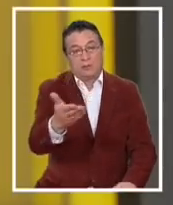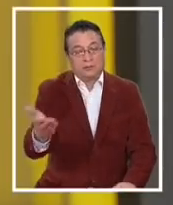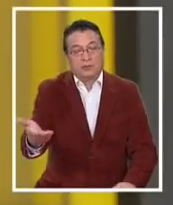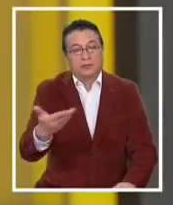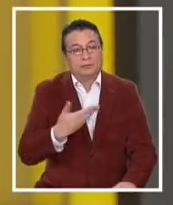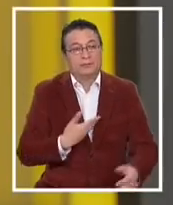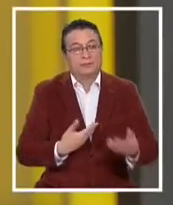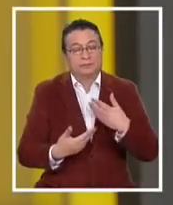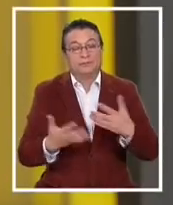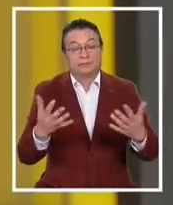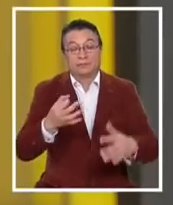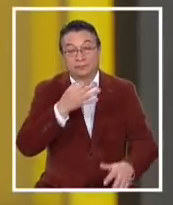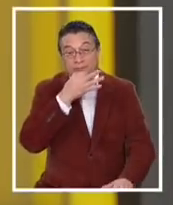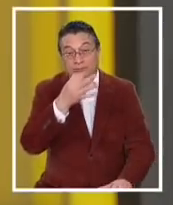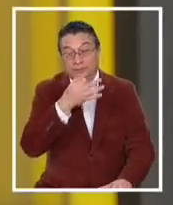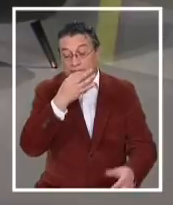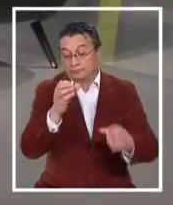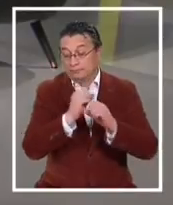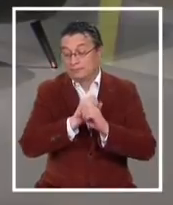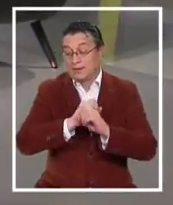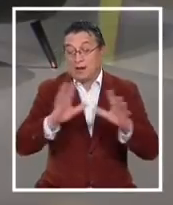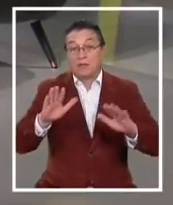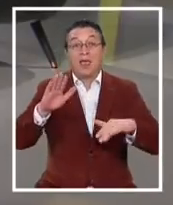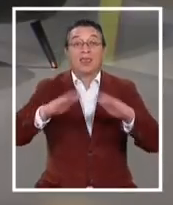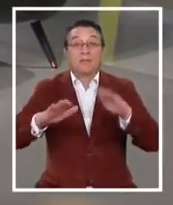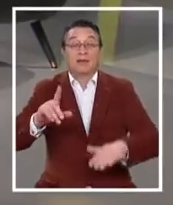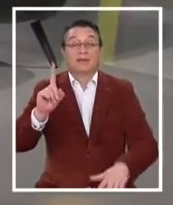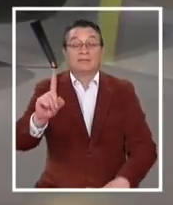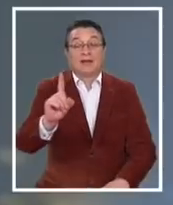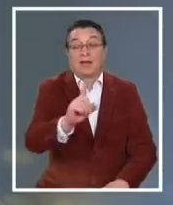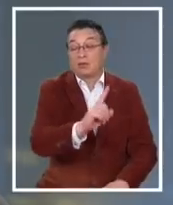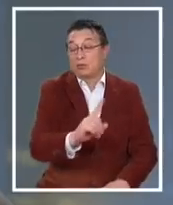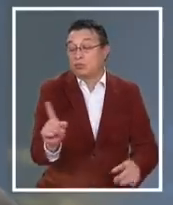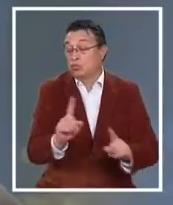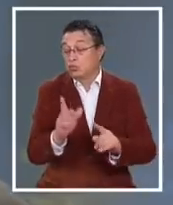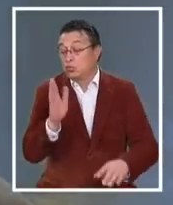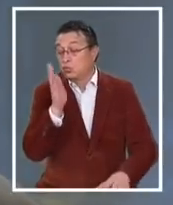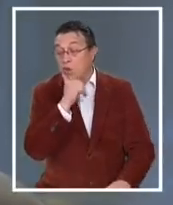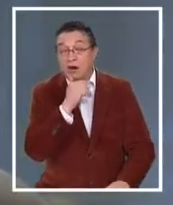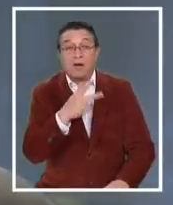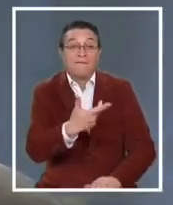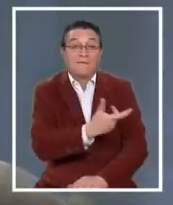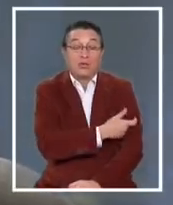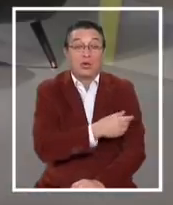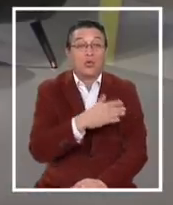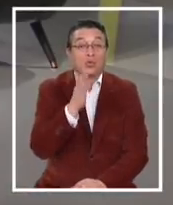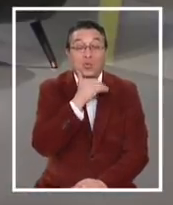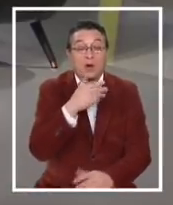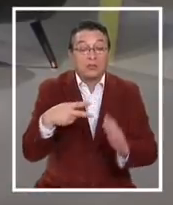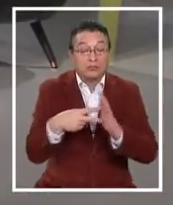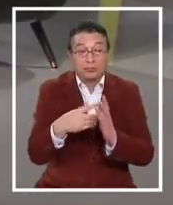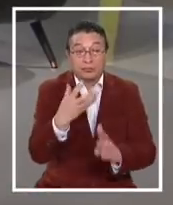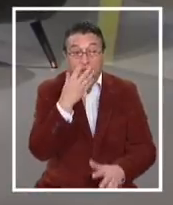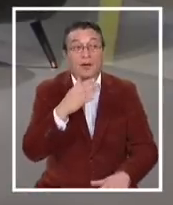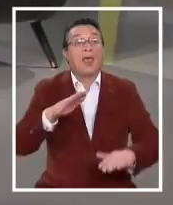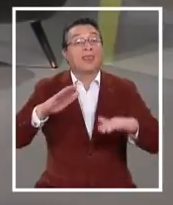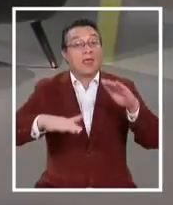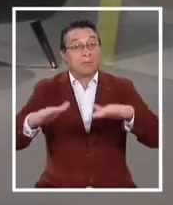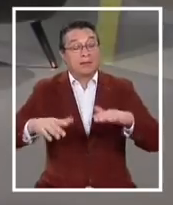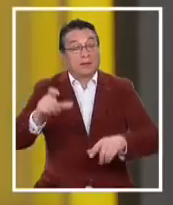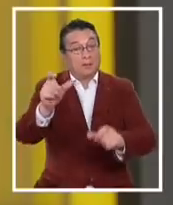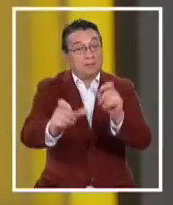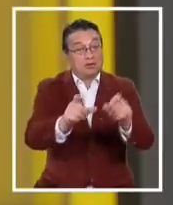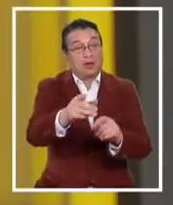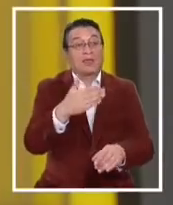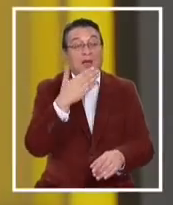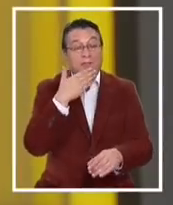bueno, el mensaje es bastante claro, que depende de cada uno de nosotros. Y si no, no hay vacuna, no hay UCI, no hay respirador. Depende también de que la gente tenga